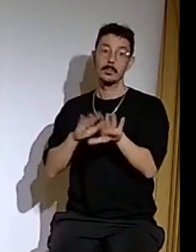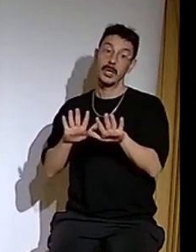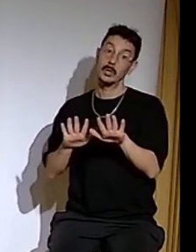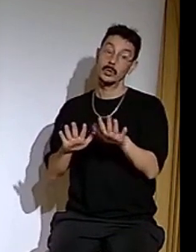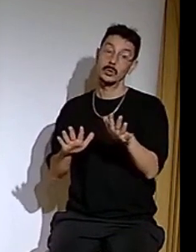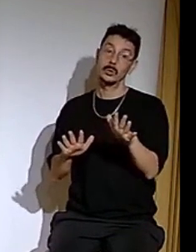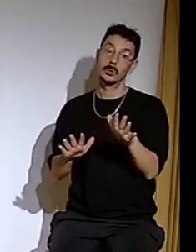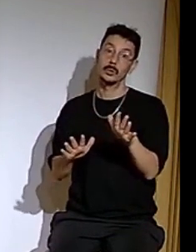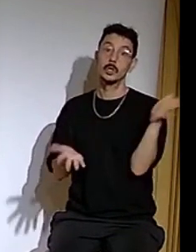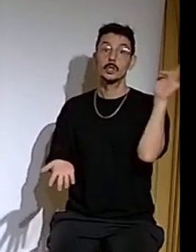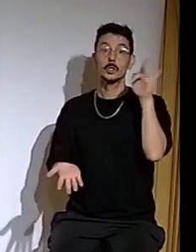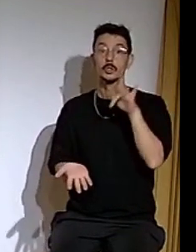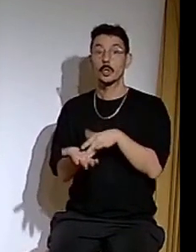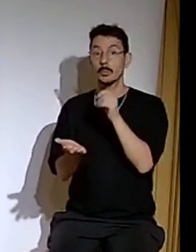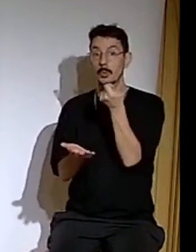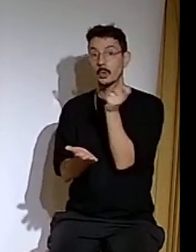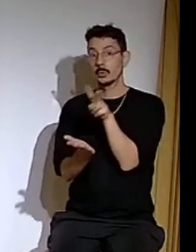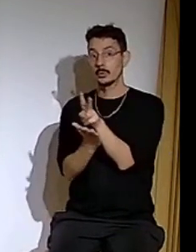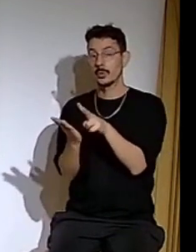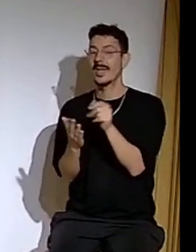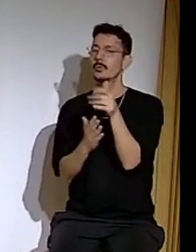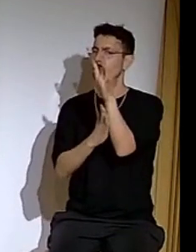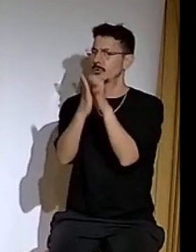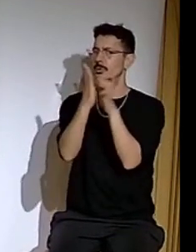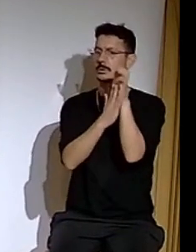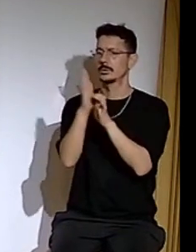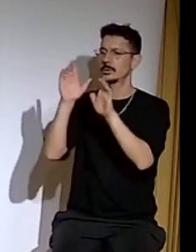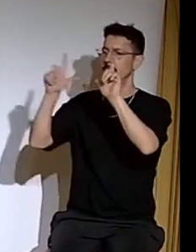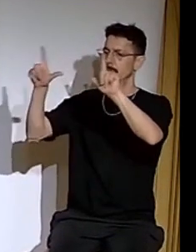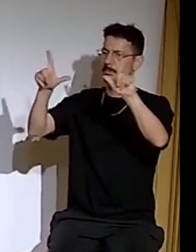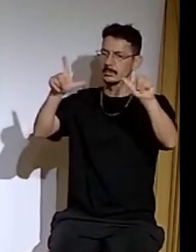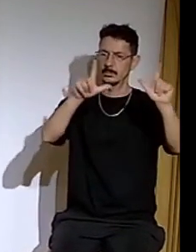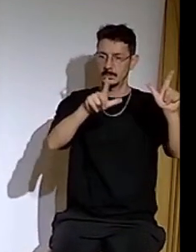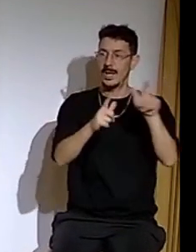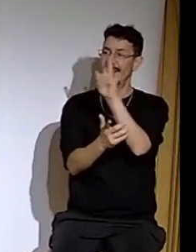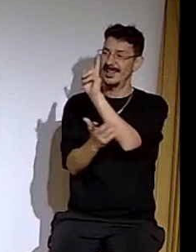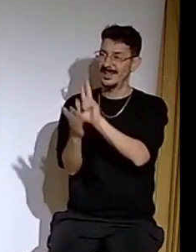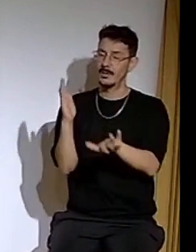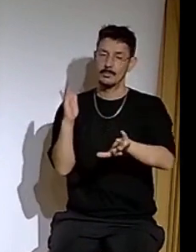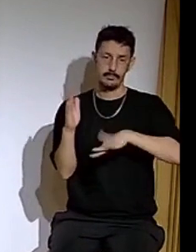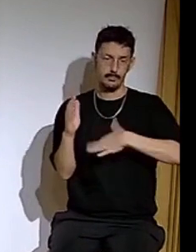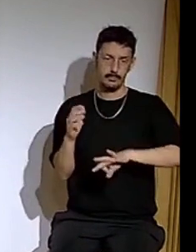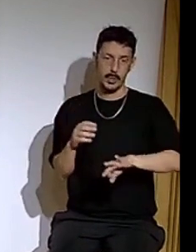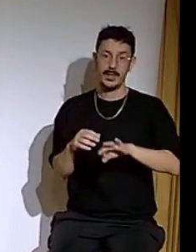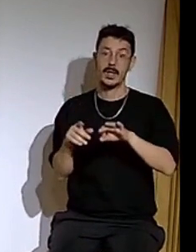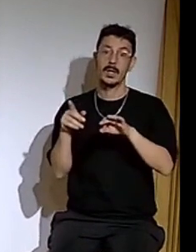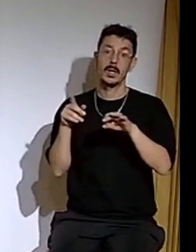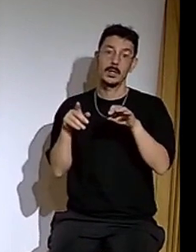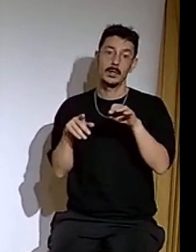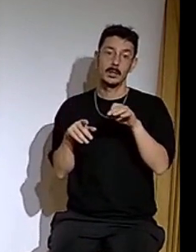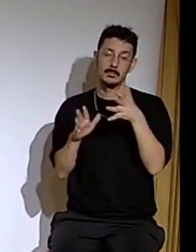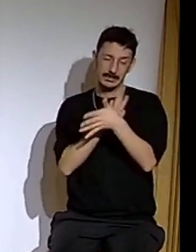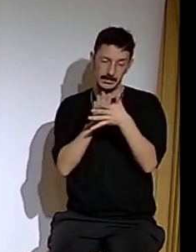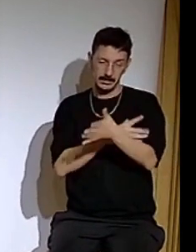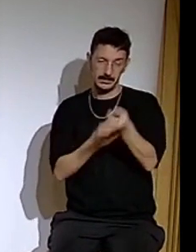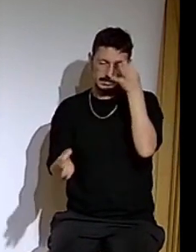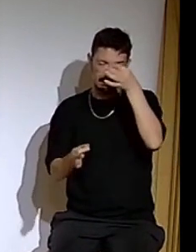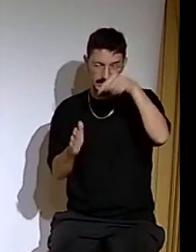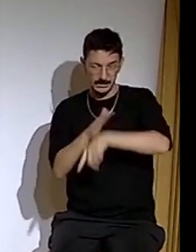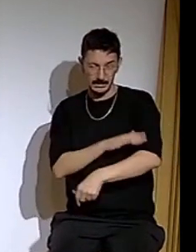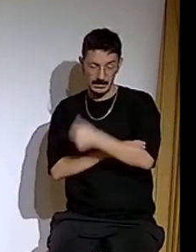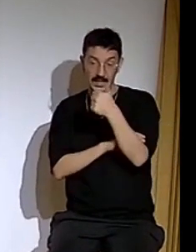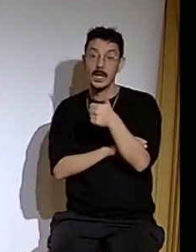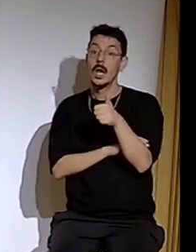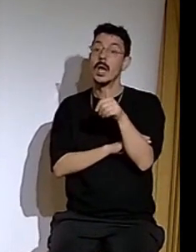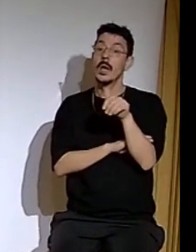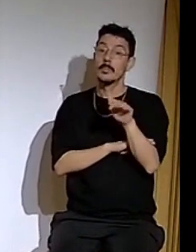cuando cuando leáis un poquito no ahí hay unos textos también que podéis leer explicando un poquito más pero el cierre de este texto no que